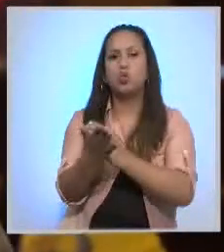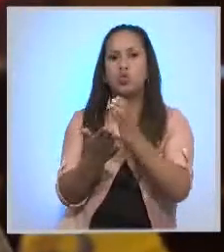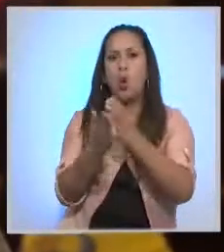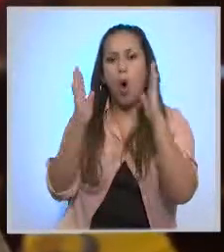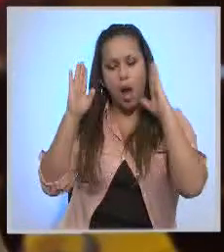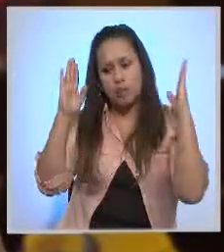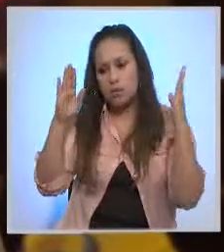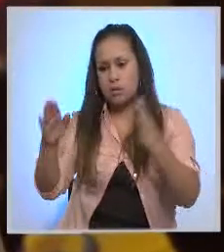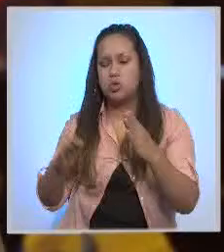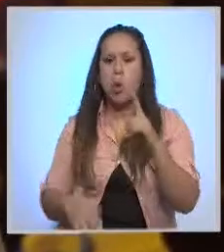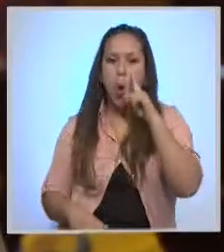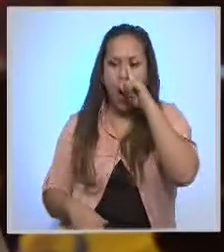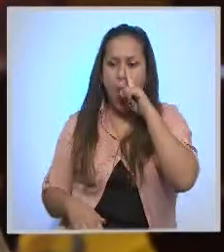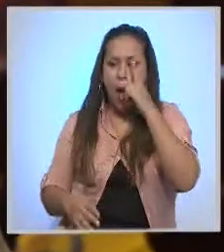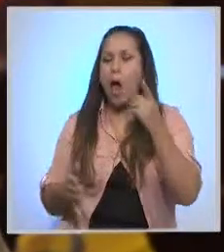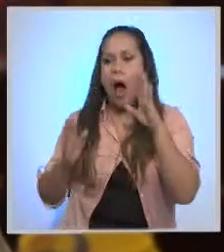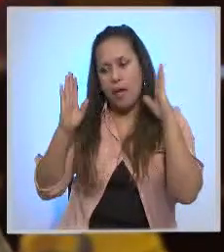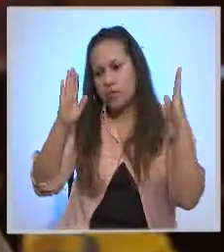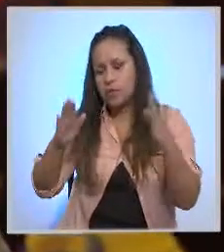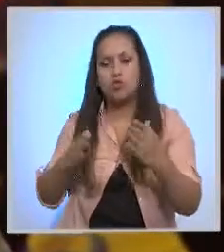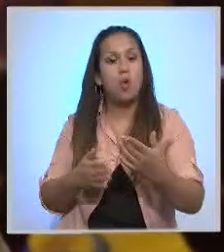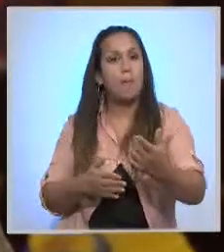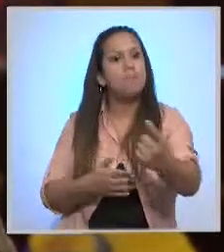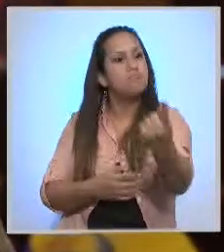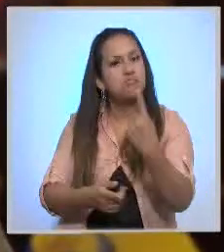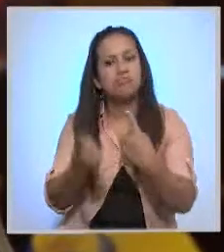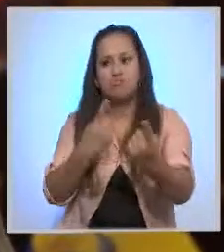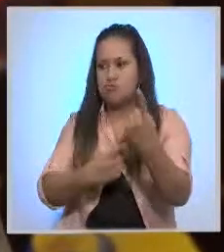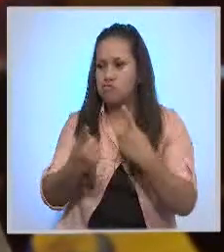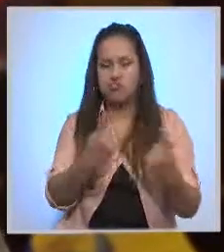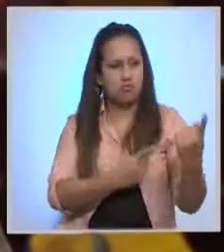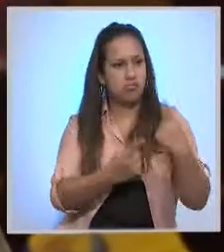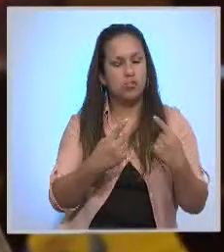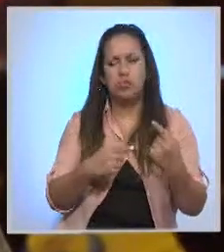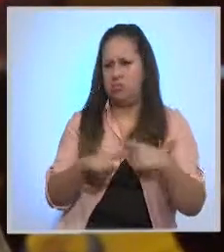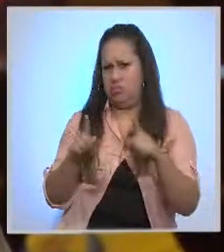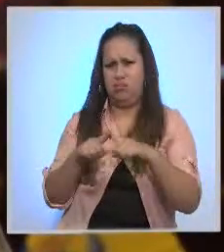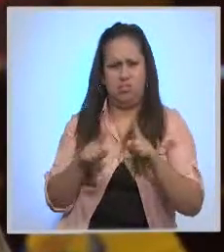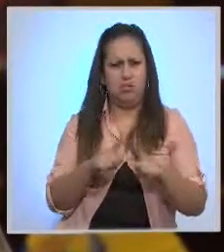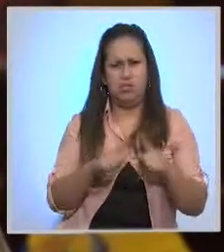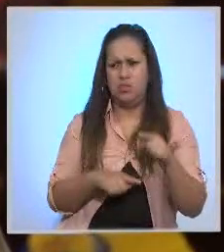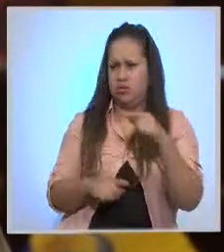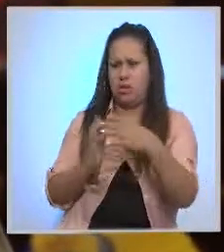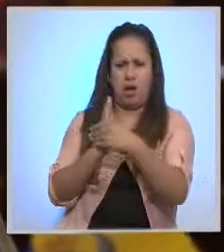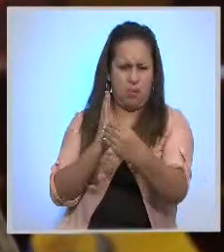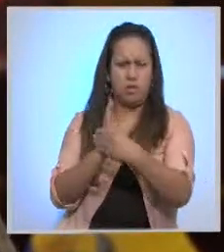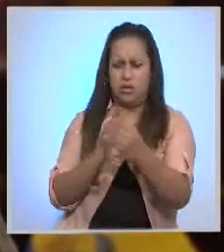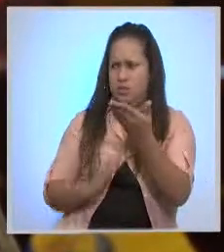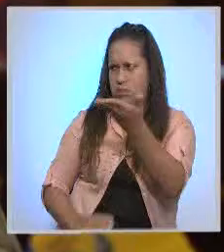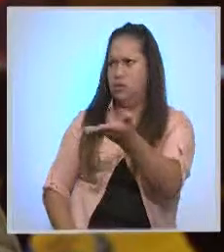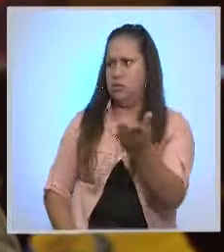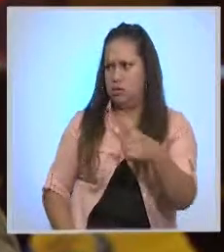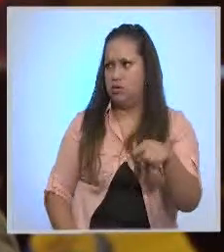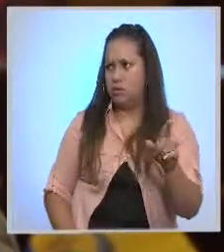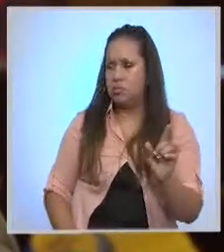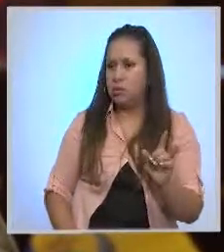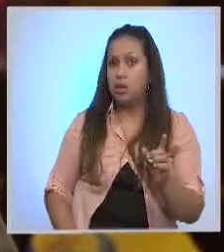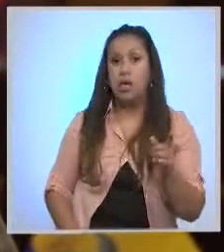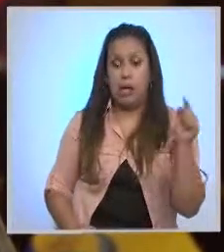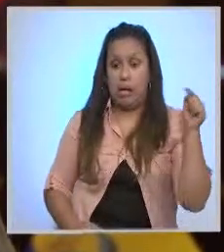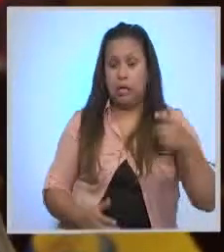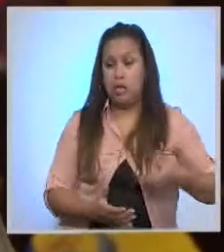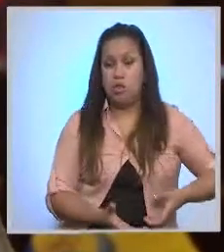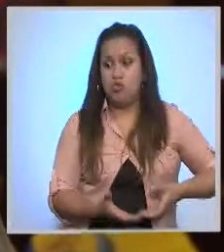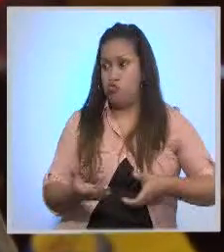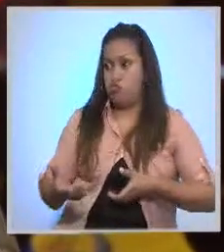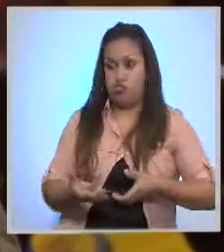sobre todo el manejo de alimentos del uso de glp para que no tengamos ningún inconveniente y por eso es que ese día bomberos van a